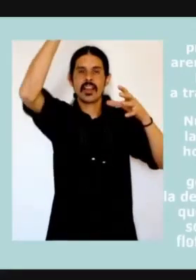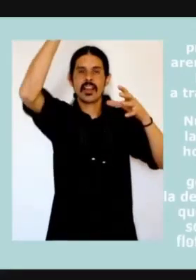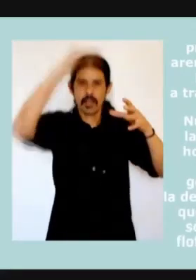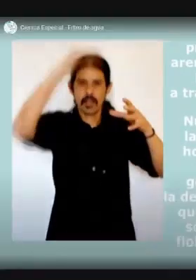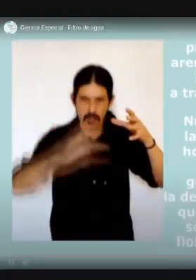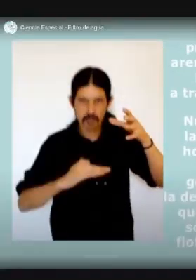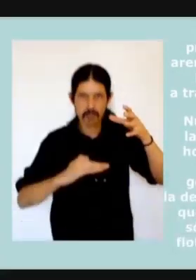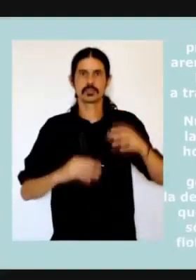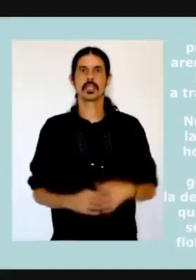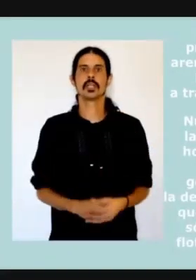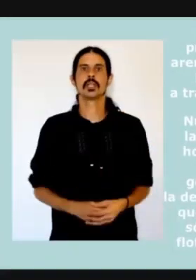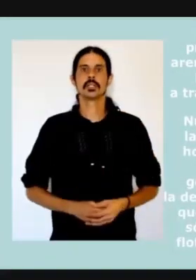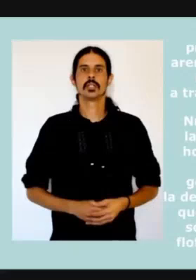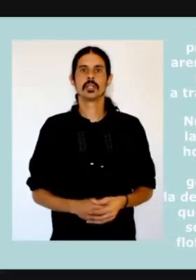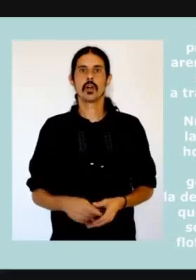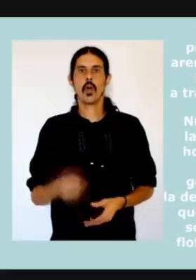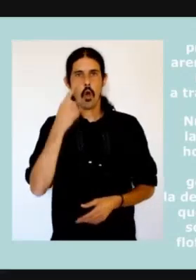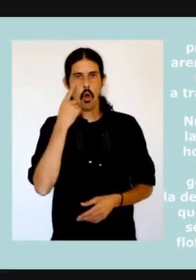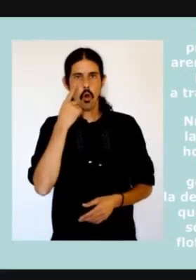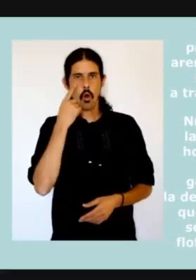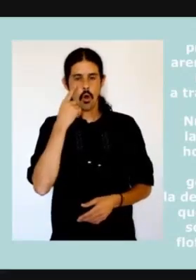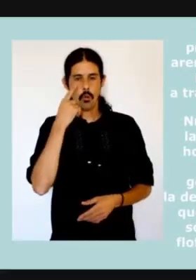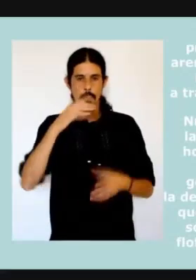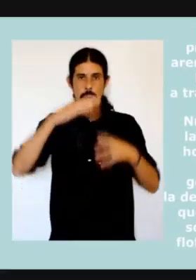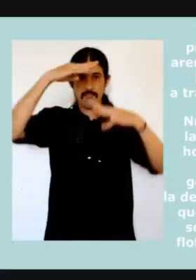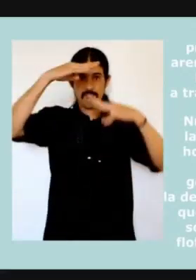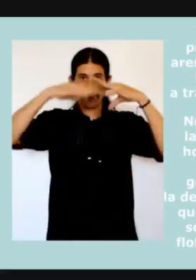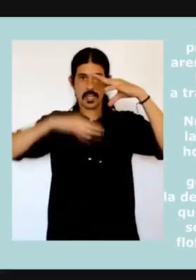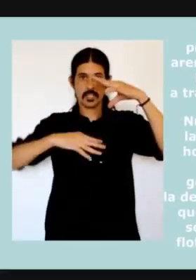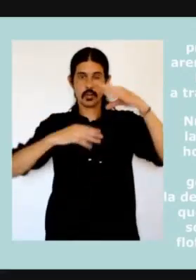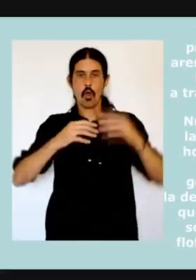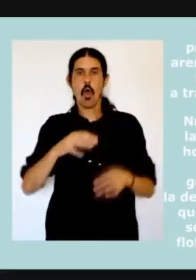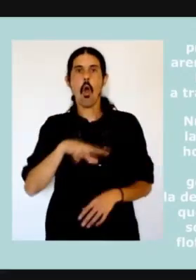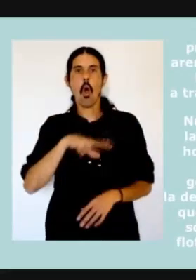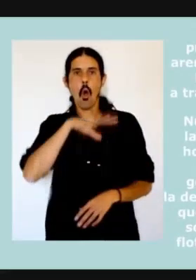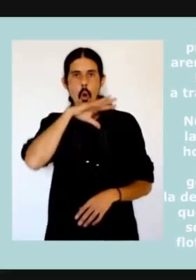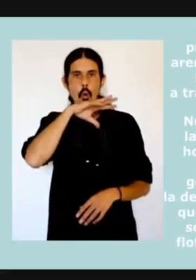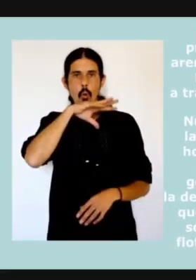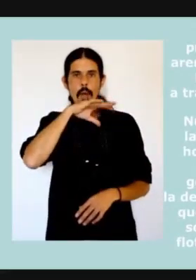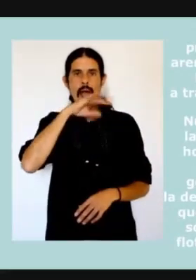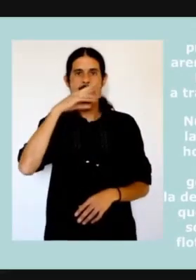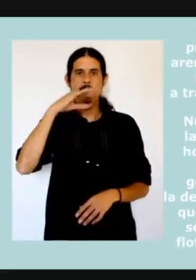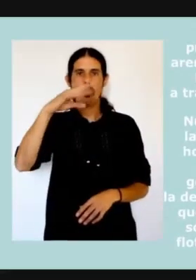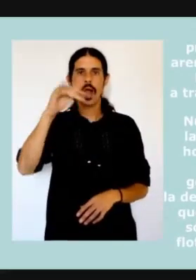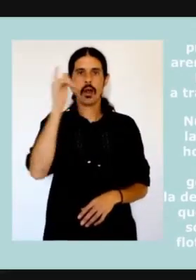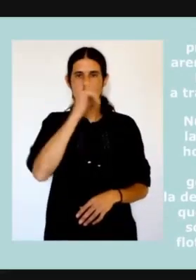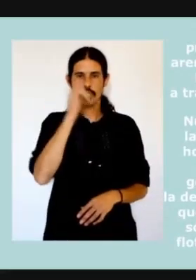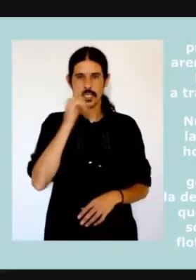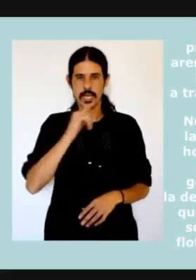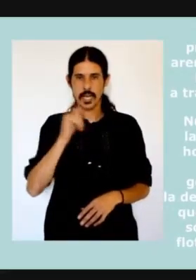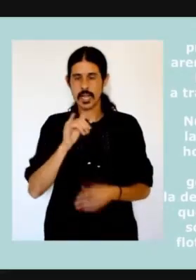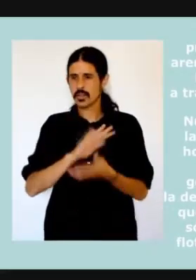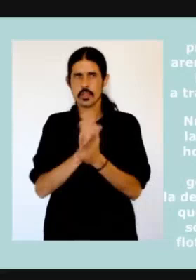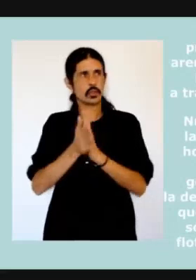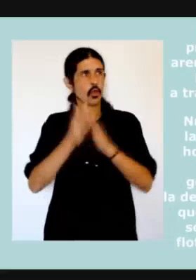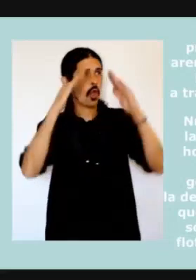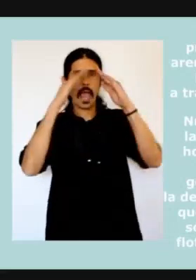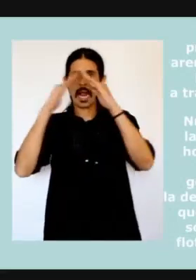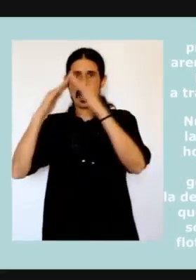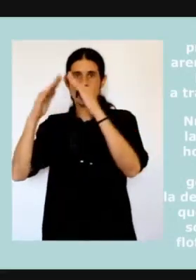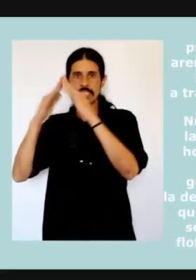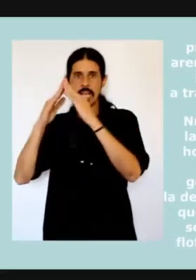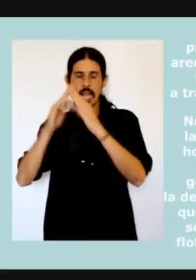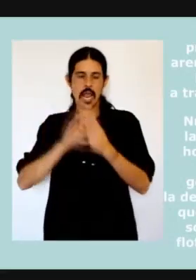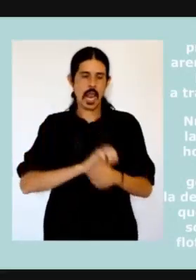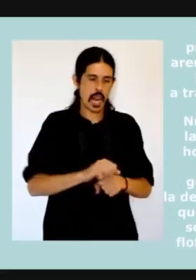Nuestro filtro está adaptado para la filtración de agua grises en el hogar. Las aguas grises son todo tipo de agua residual que se